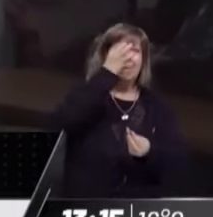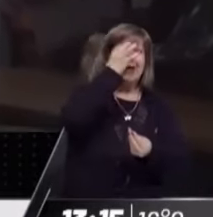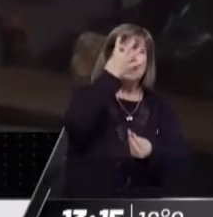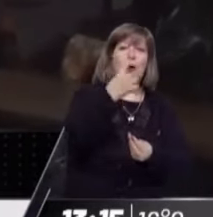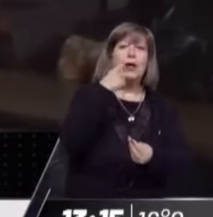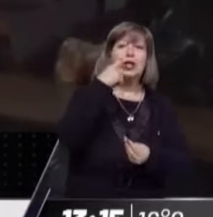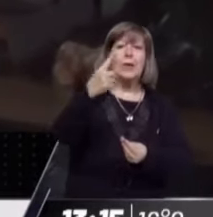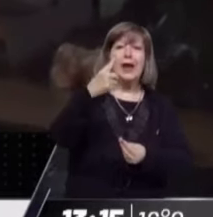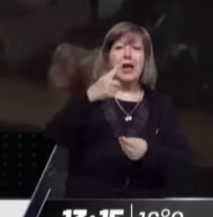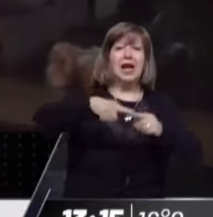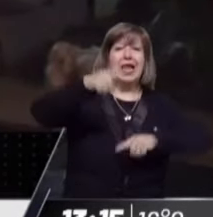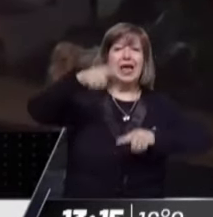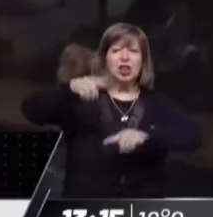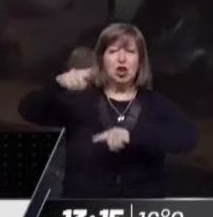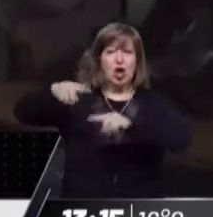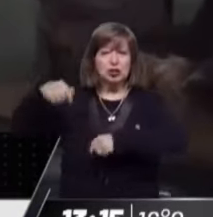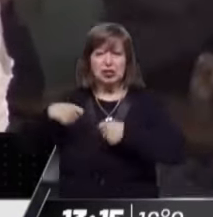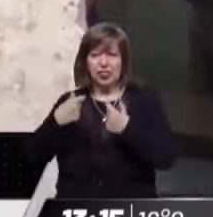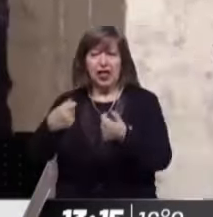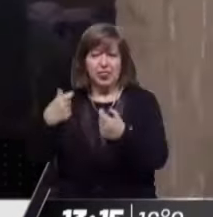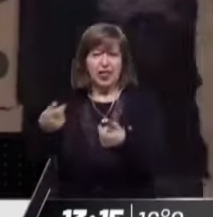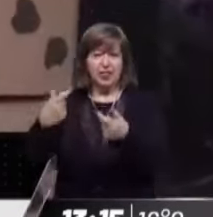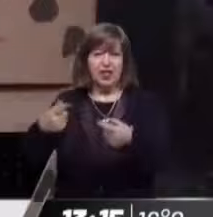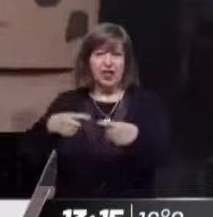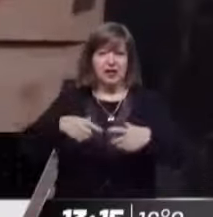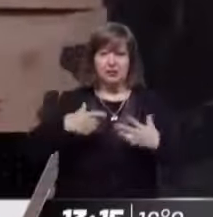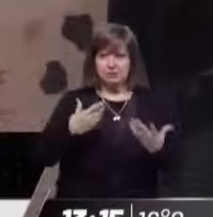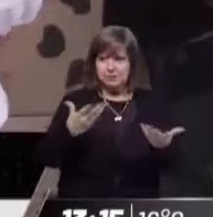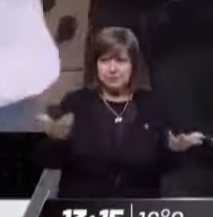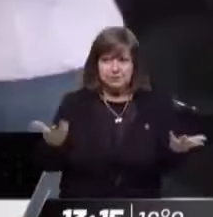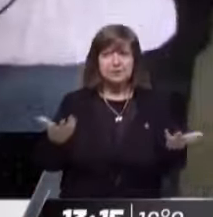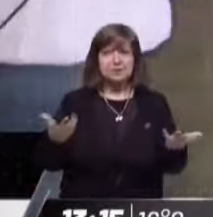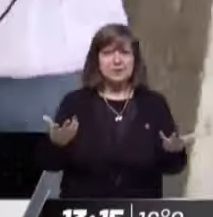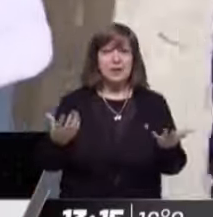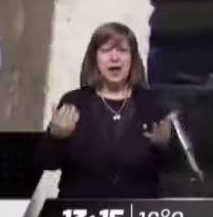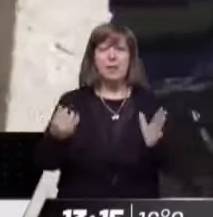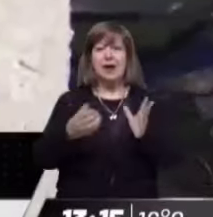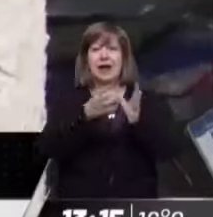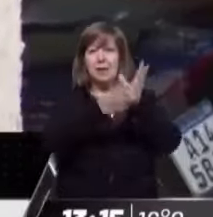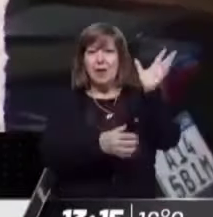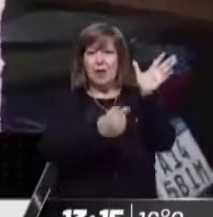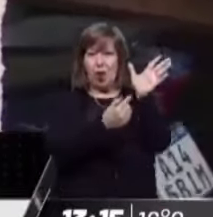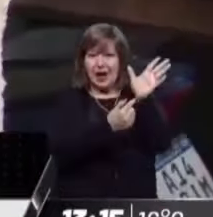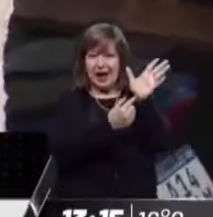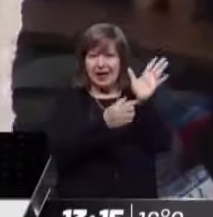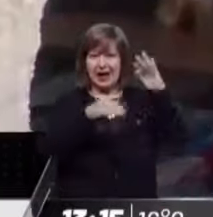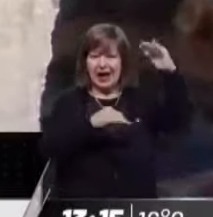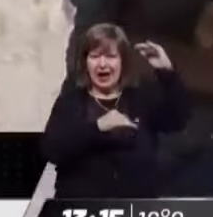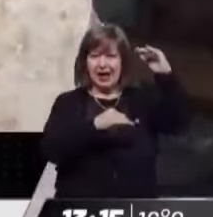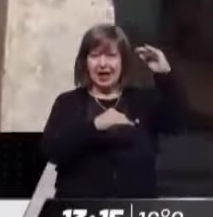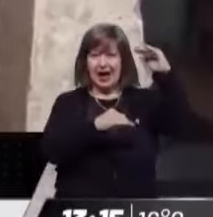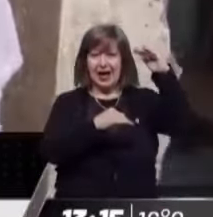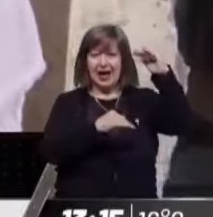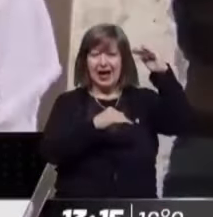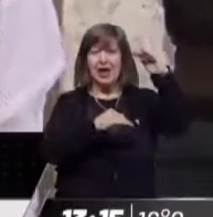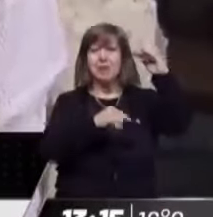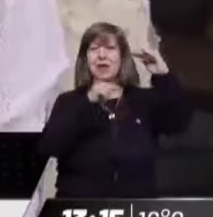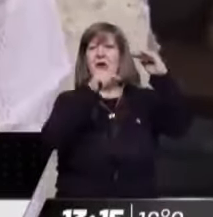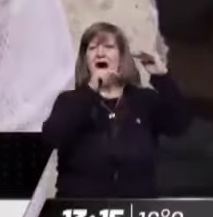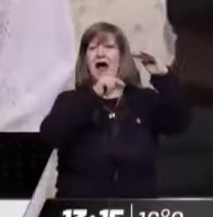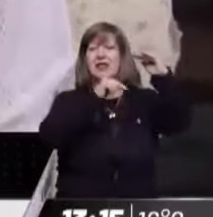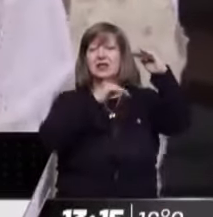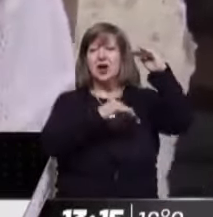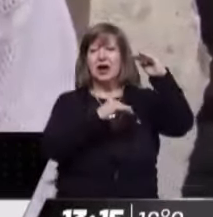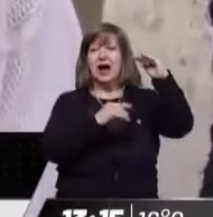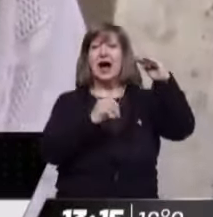números importantes los que les estoy pasando porque claro fíjense Estas son las cajas 1 kg de leche les van